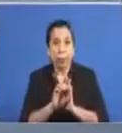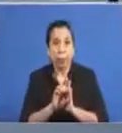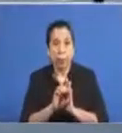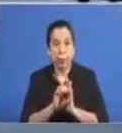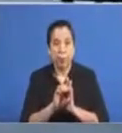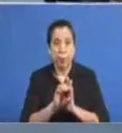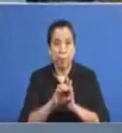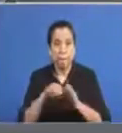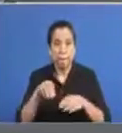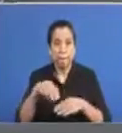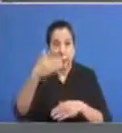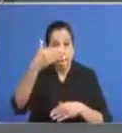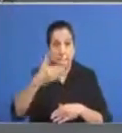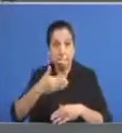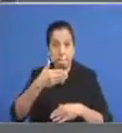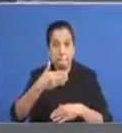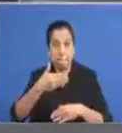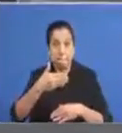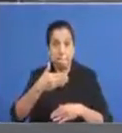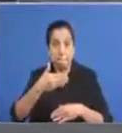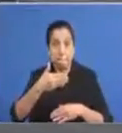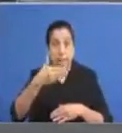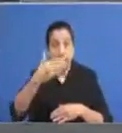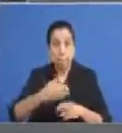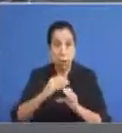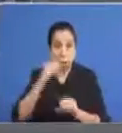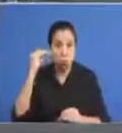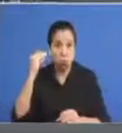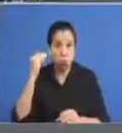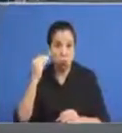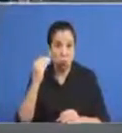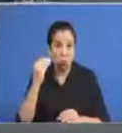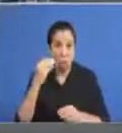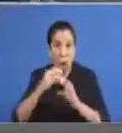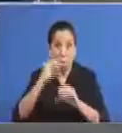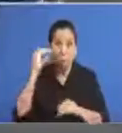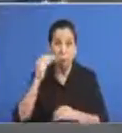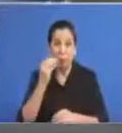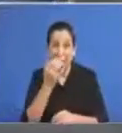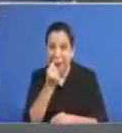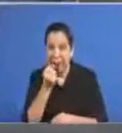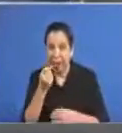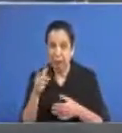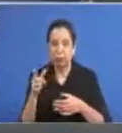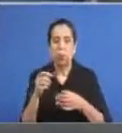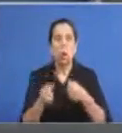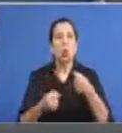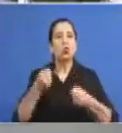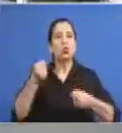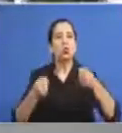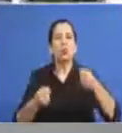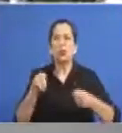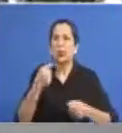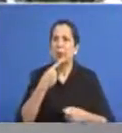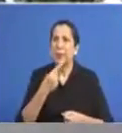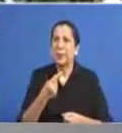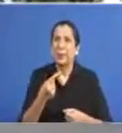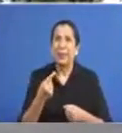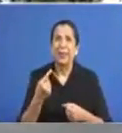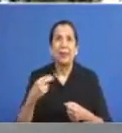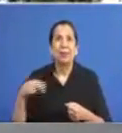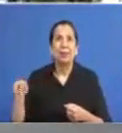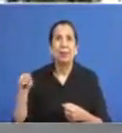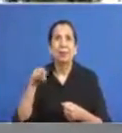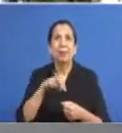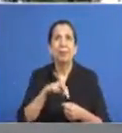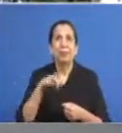Metrobús, que es un transporte del Estado, y los conductores se quejan porque se sube, llegan a las